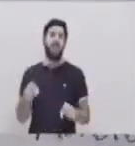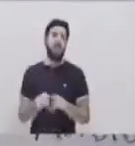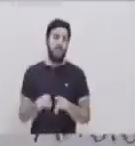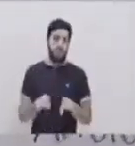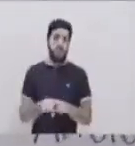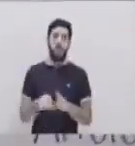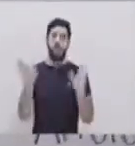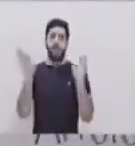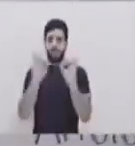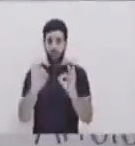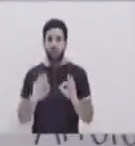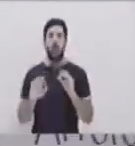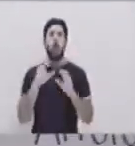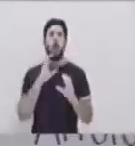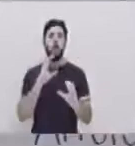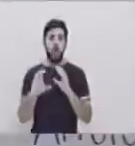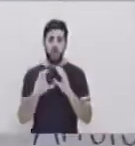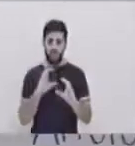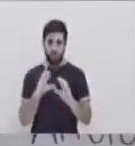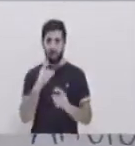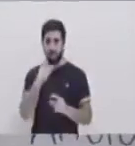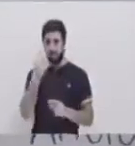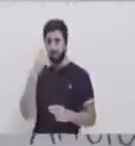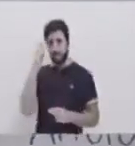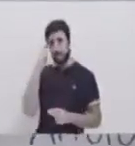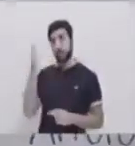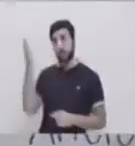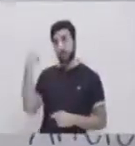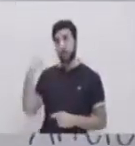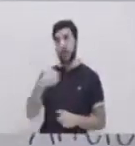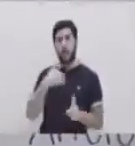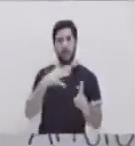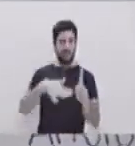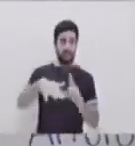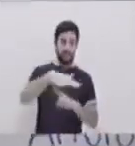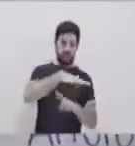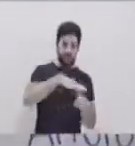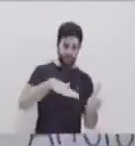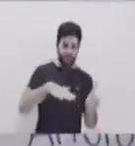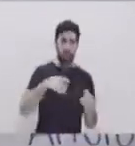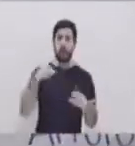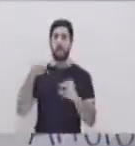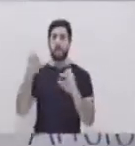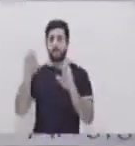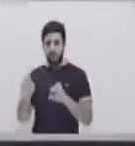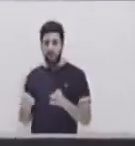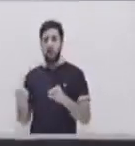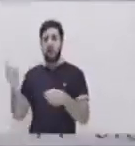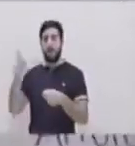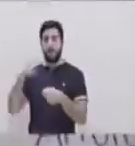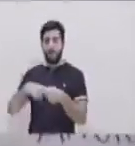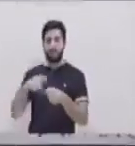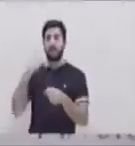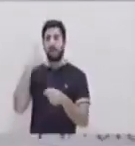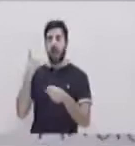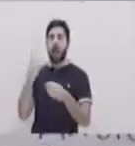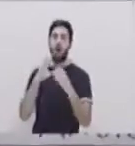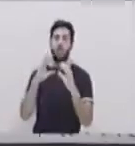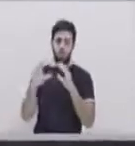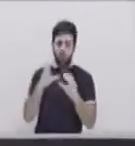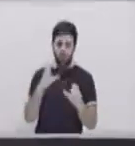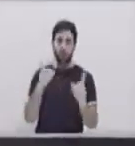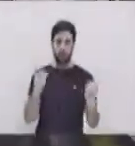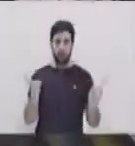situación comunicacional. ¿Te recuerdas que establecimos que hay un entorno, hay unos personajes o unos participantes en ese proceso de